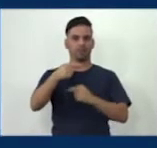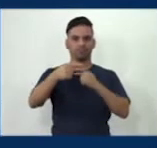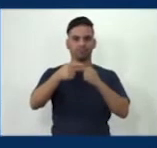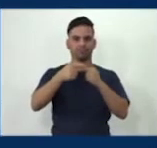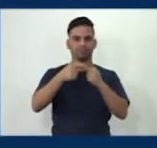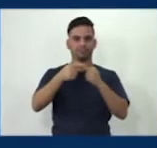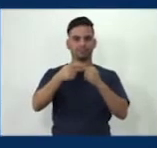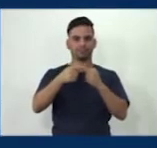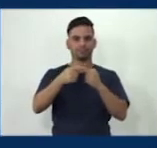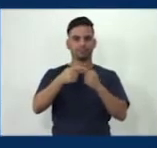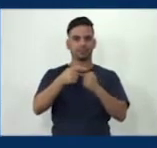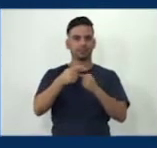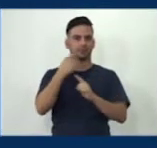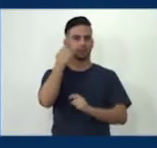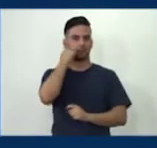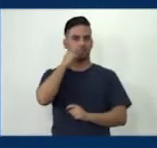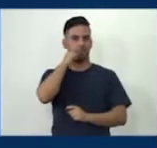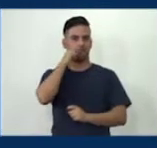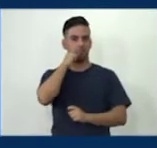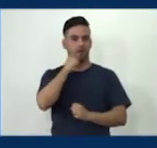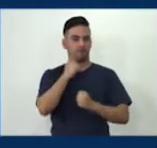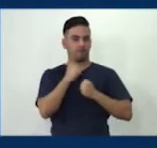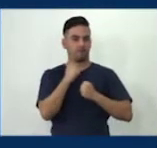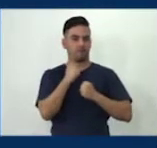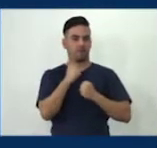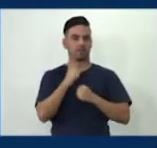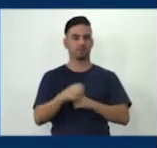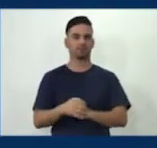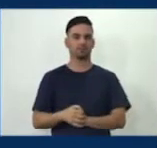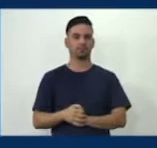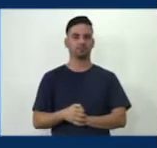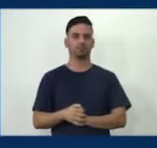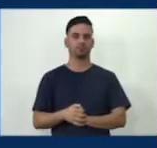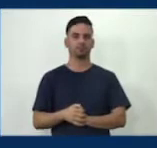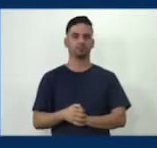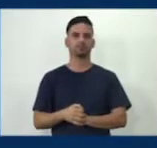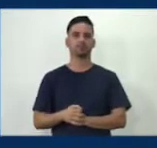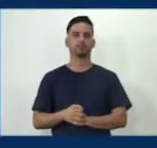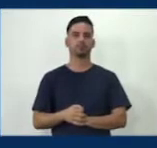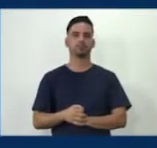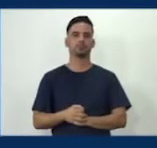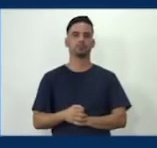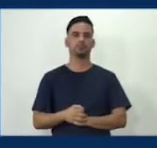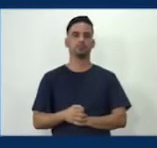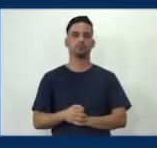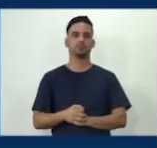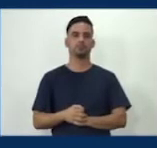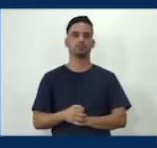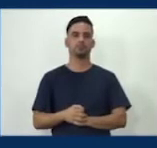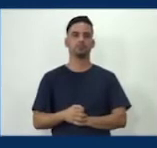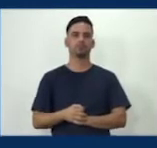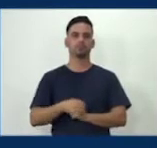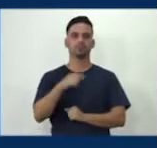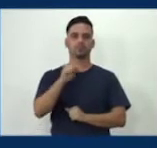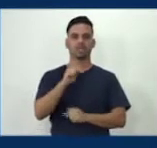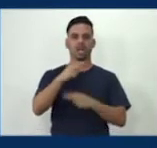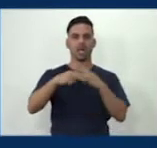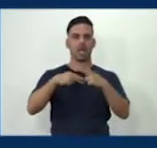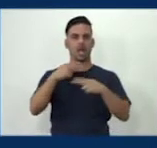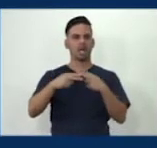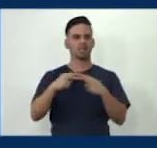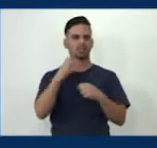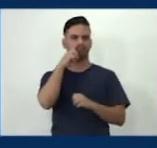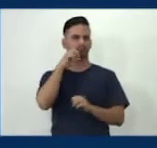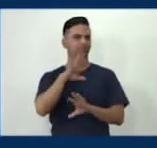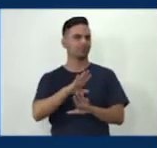a las presillas, la acción magnética sobre ellas aumenta, pero no instantáneamente. Se requiere determinado tiempo. La acción magnética